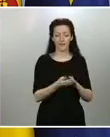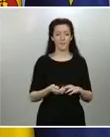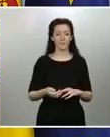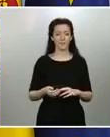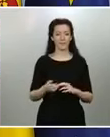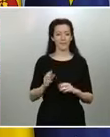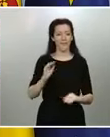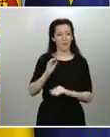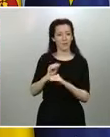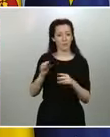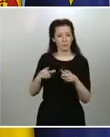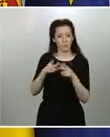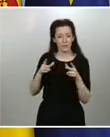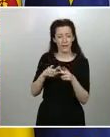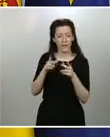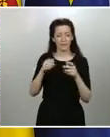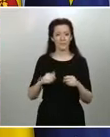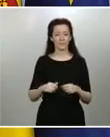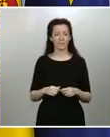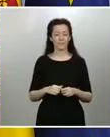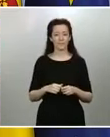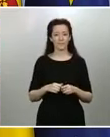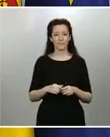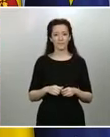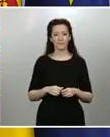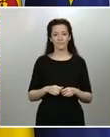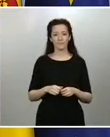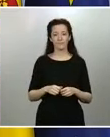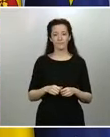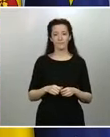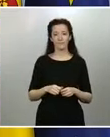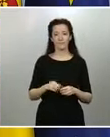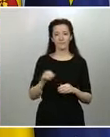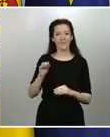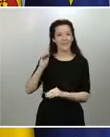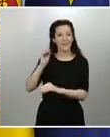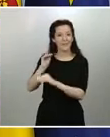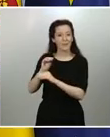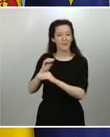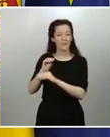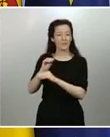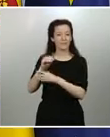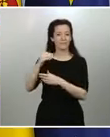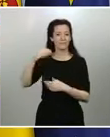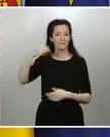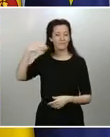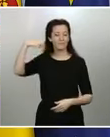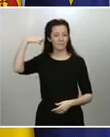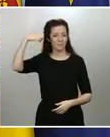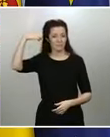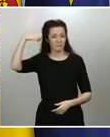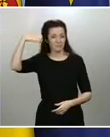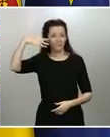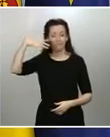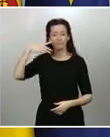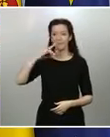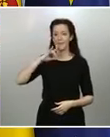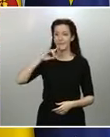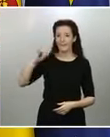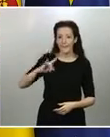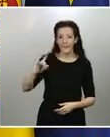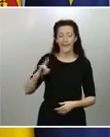las ayudas para mantener el suministro de servicios básicos como la actriz y dad como el agua